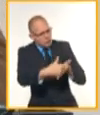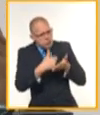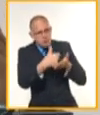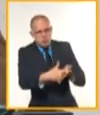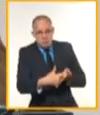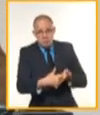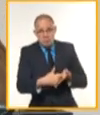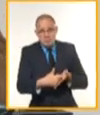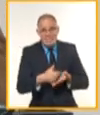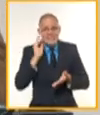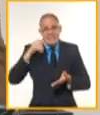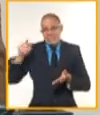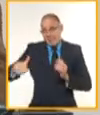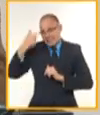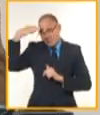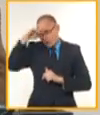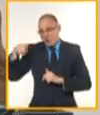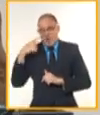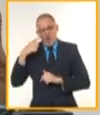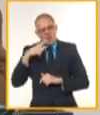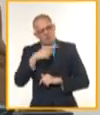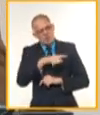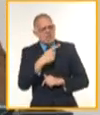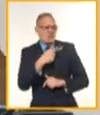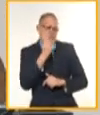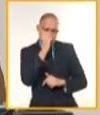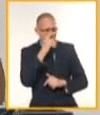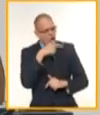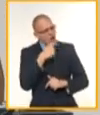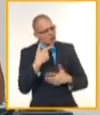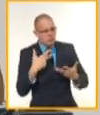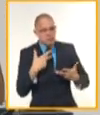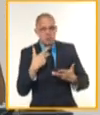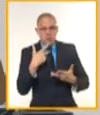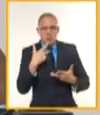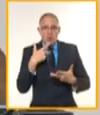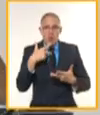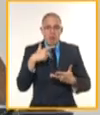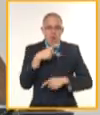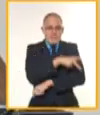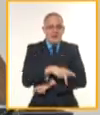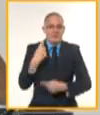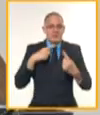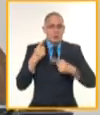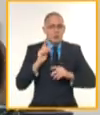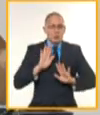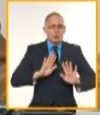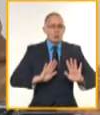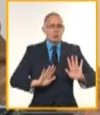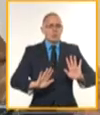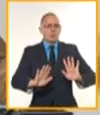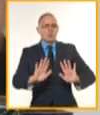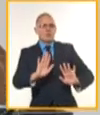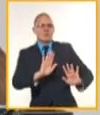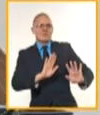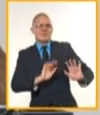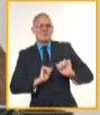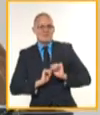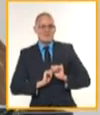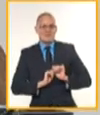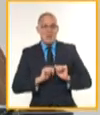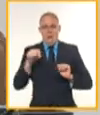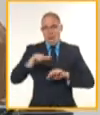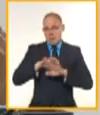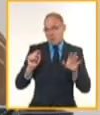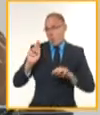menos ideas de lo que van a hacer en cuanto a ayuda ya desde el punto de vista líquido, ha sido el Reino Unido y también Francia, que dice